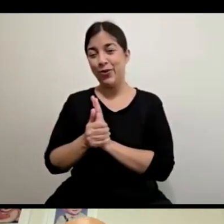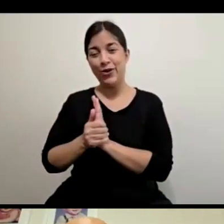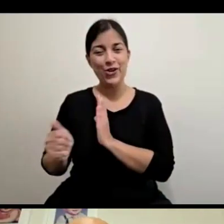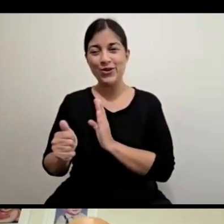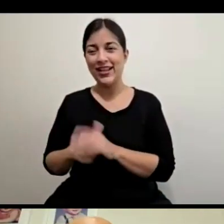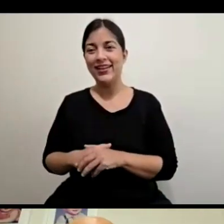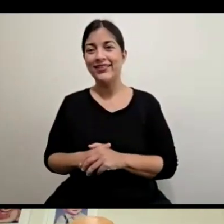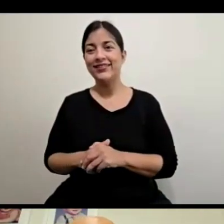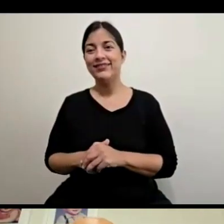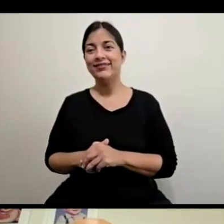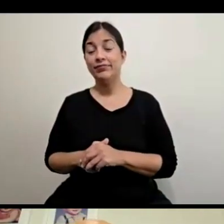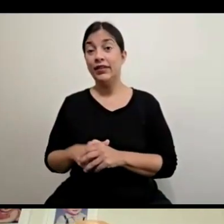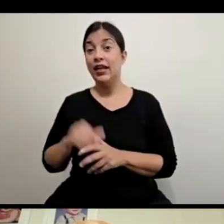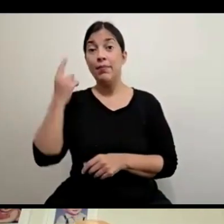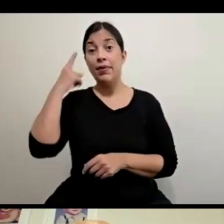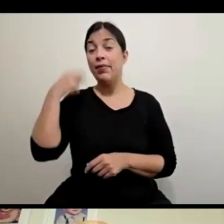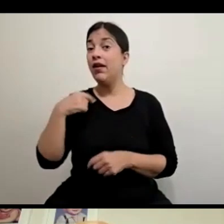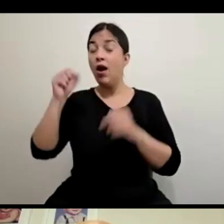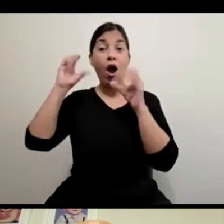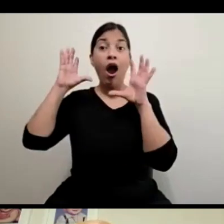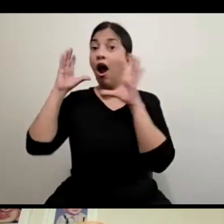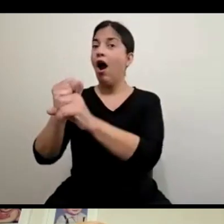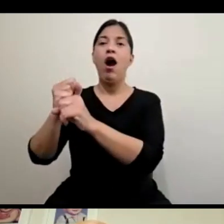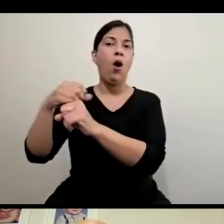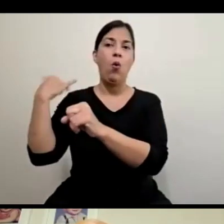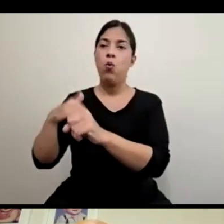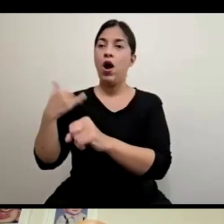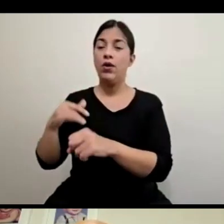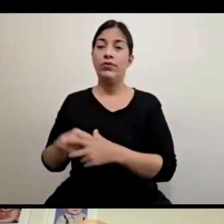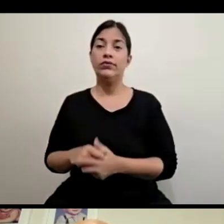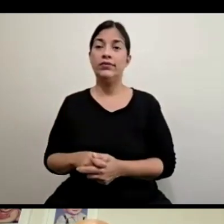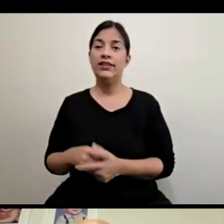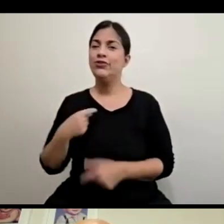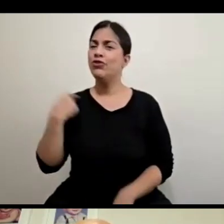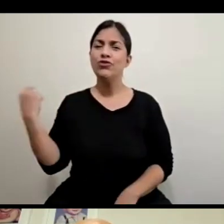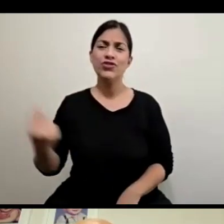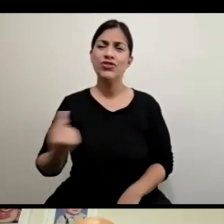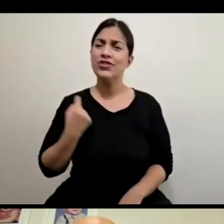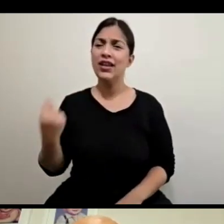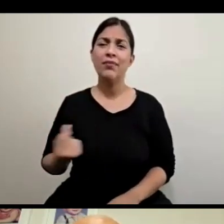sea, que eso fue una impresión gigante, eso era una impresión gigante. Así que yo siempre estaba,